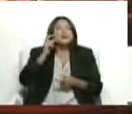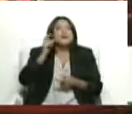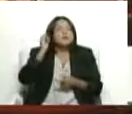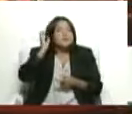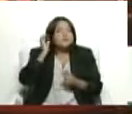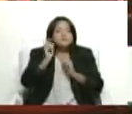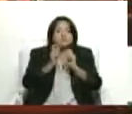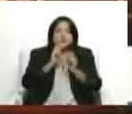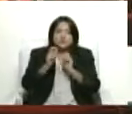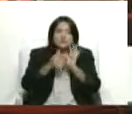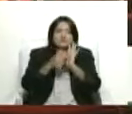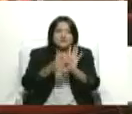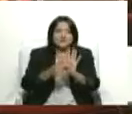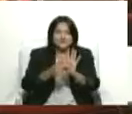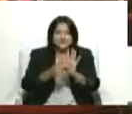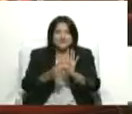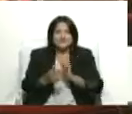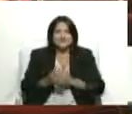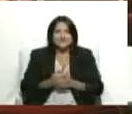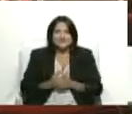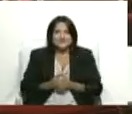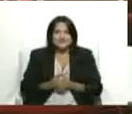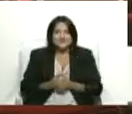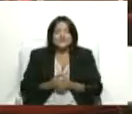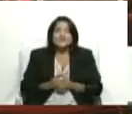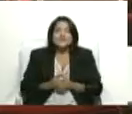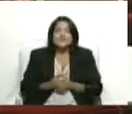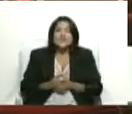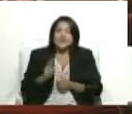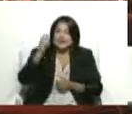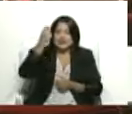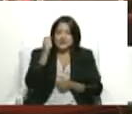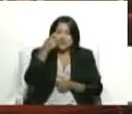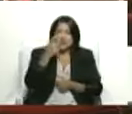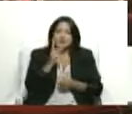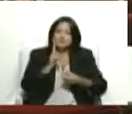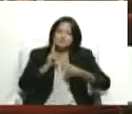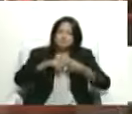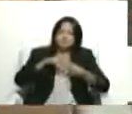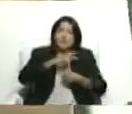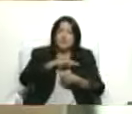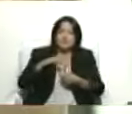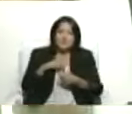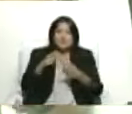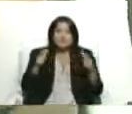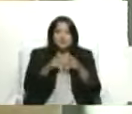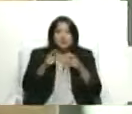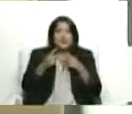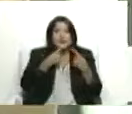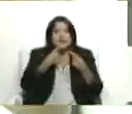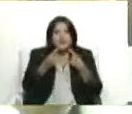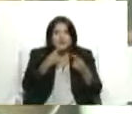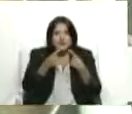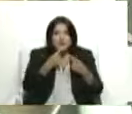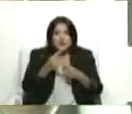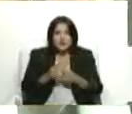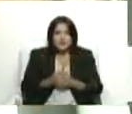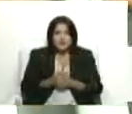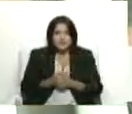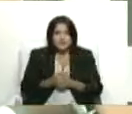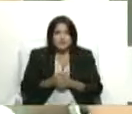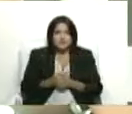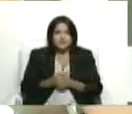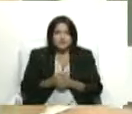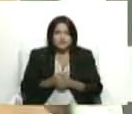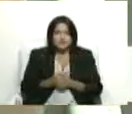y gobernador. Entiendo que la diputada forma parte de la mesa de diálogo que se ha venido generando entre un sector